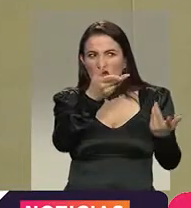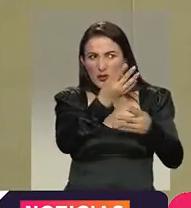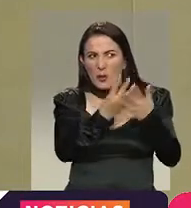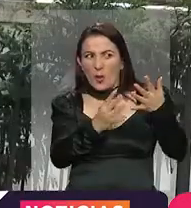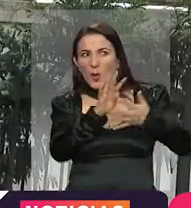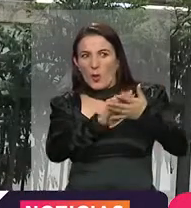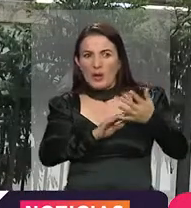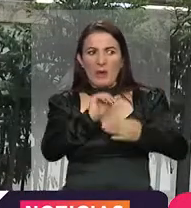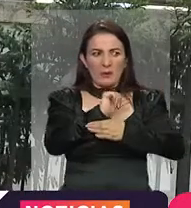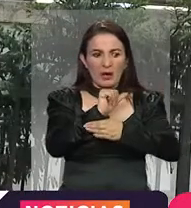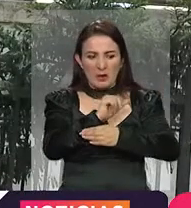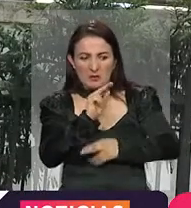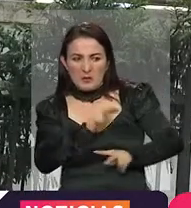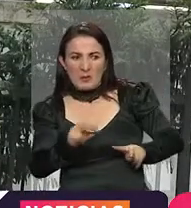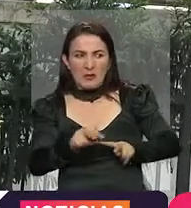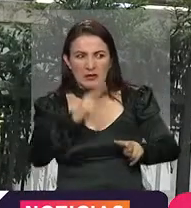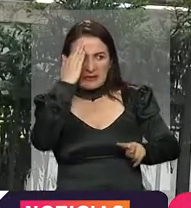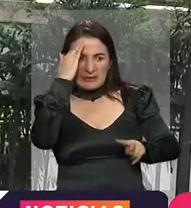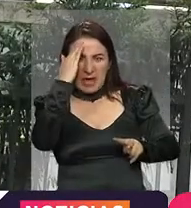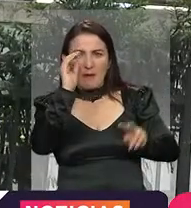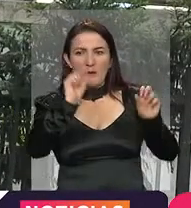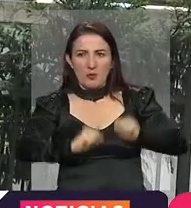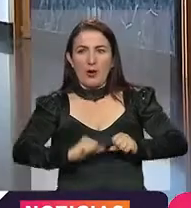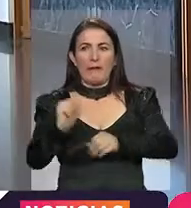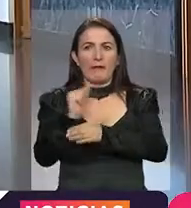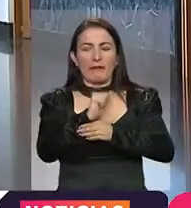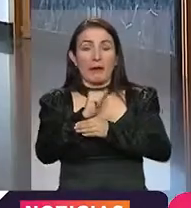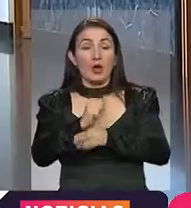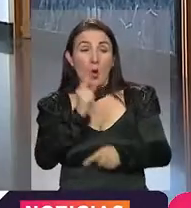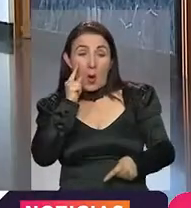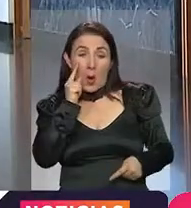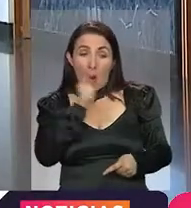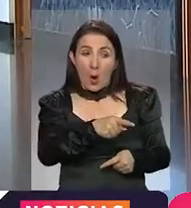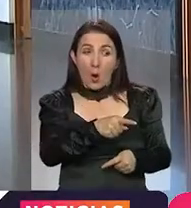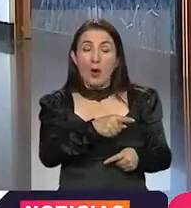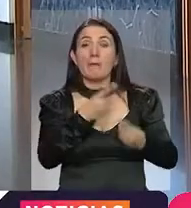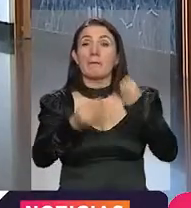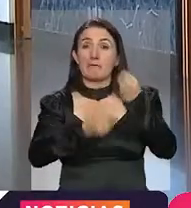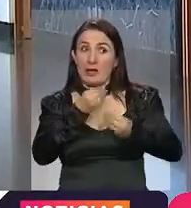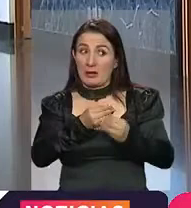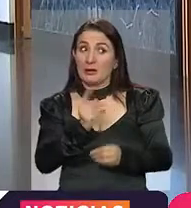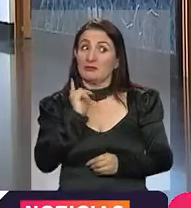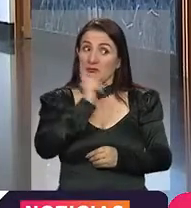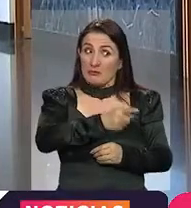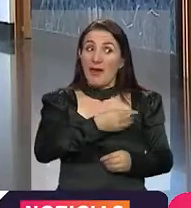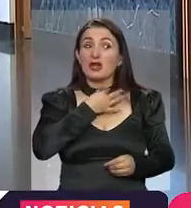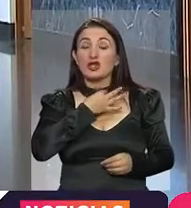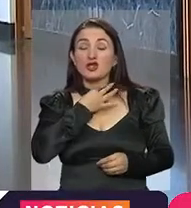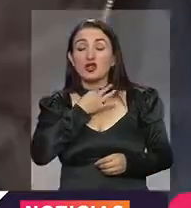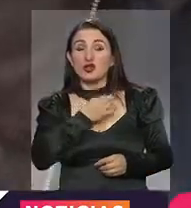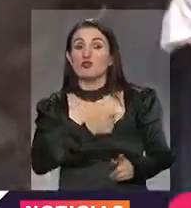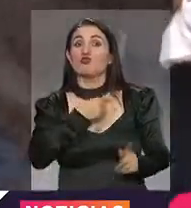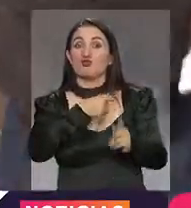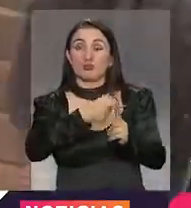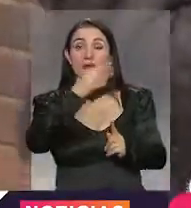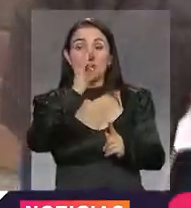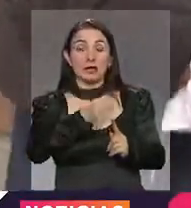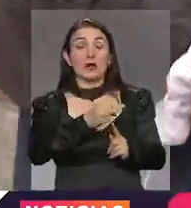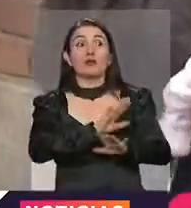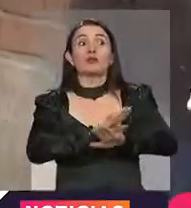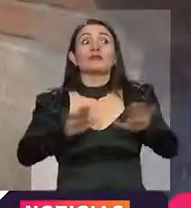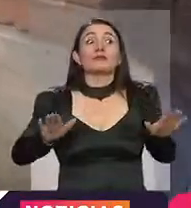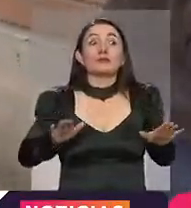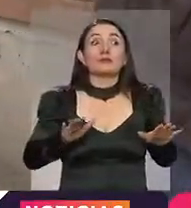horarios y los vehículos oficiales en los que se movilizan, y señalaron que no son amenazas ni bromas, y plantean como única